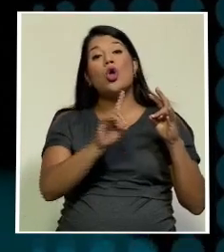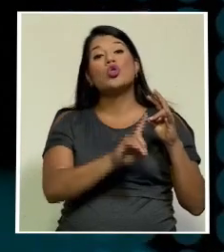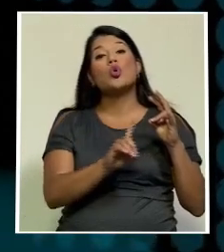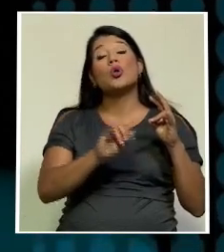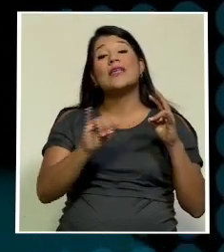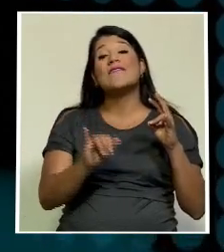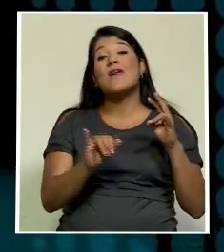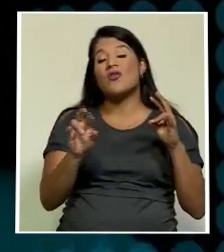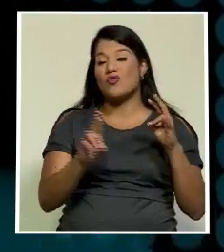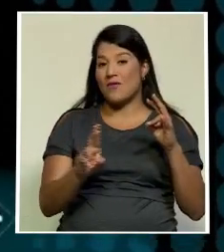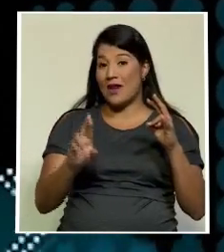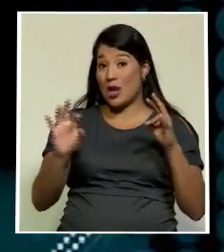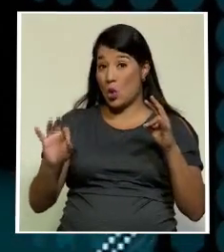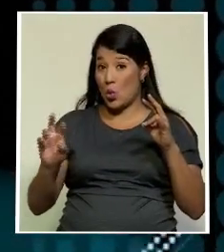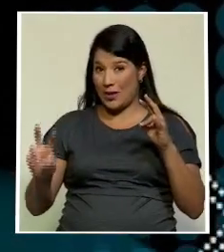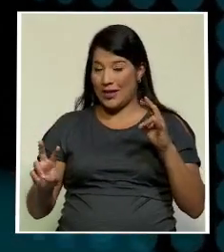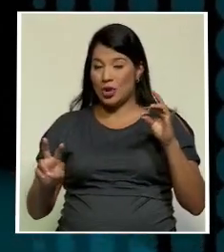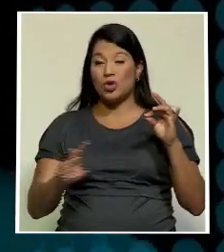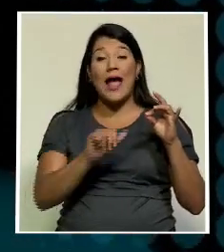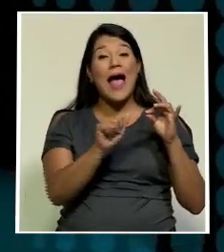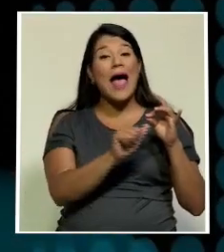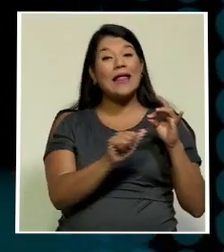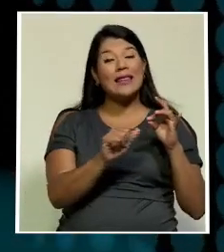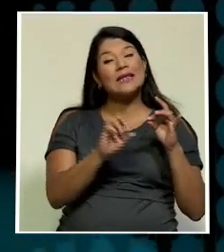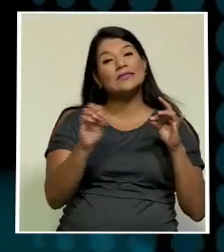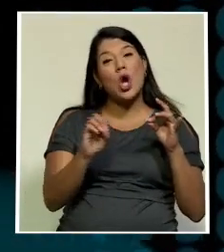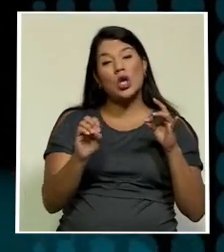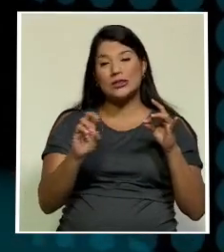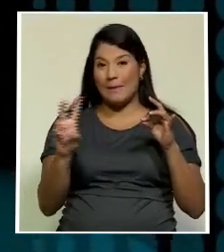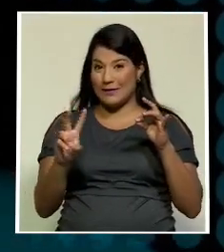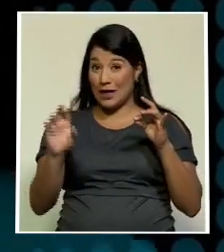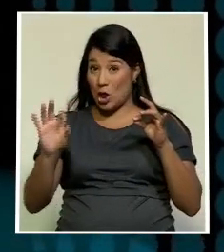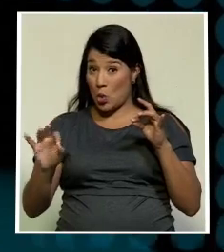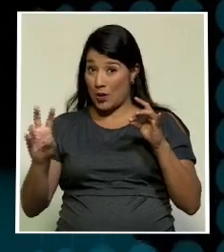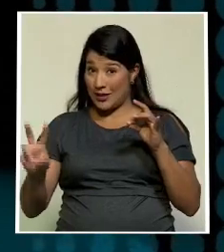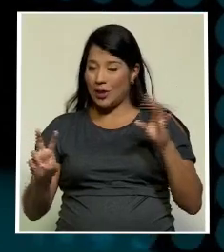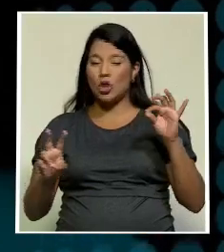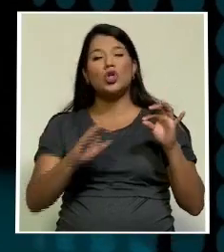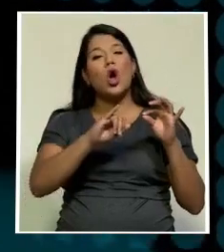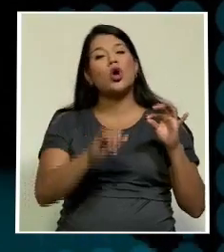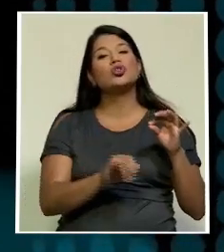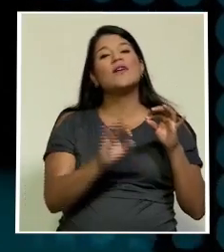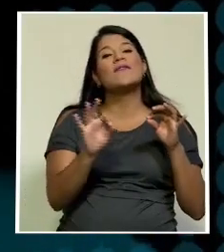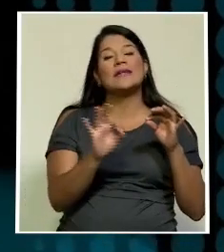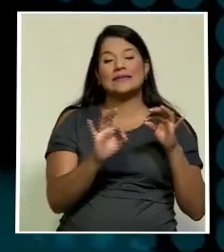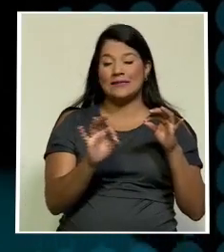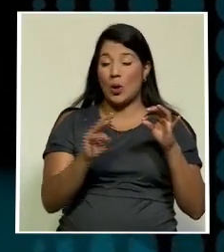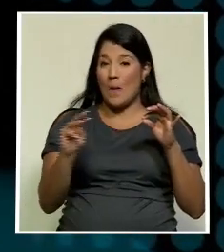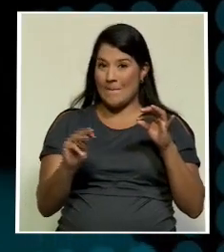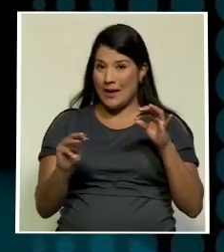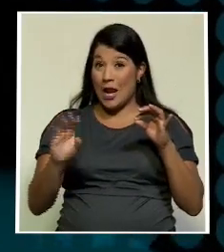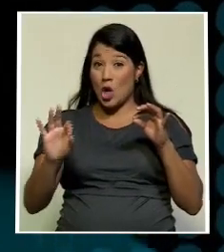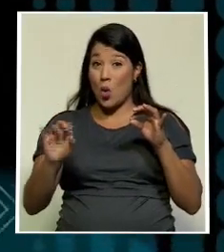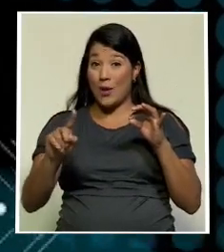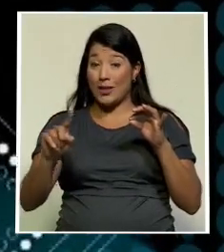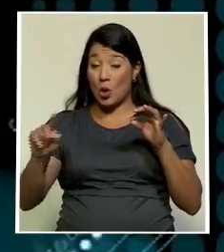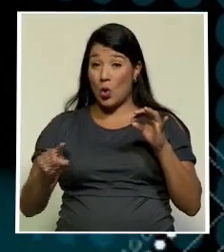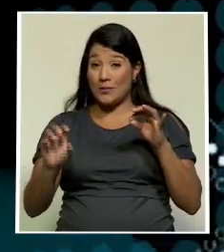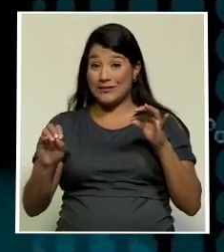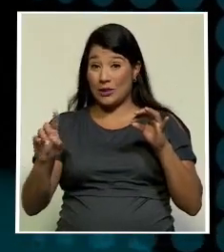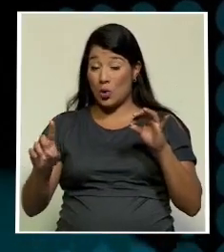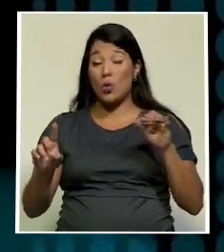Rivera Rodríguez 92, Andrés Olsen Villegas 92, José Francisco Mena Castro 91.01,